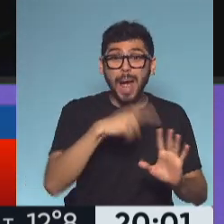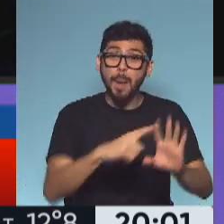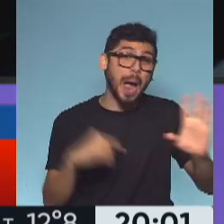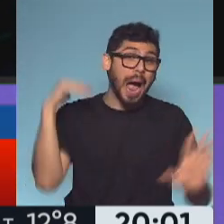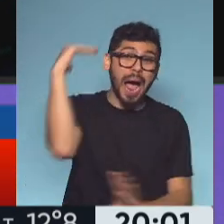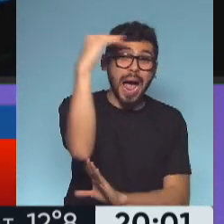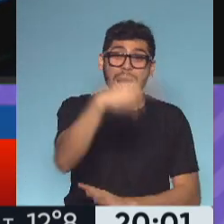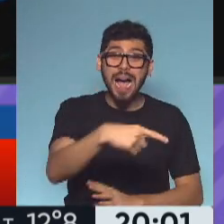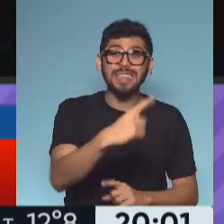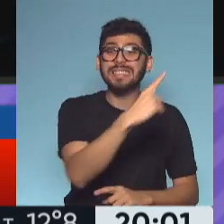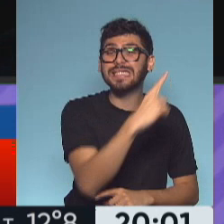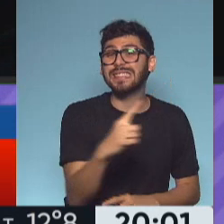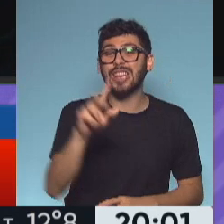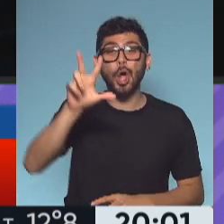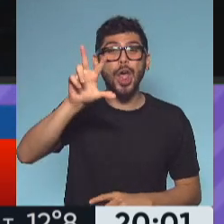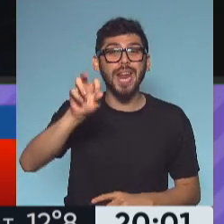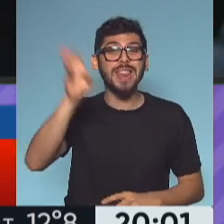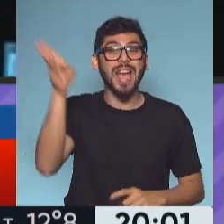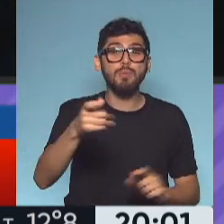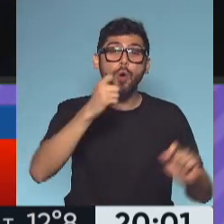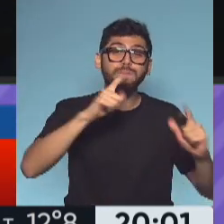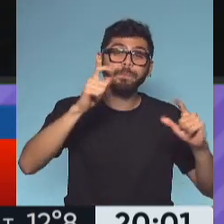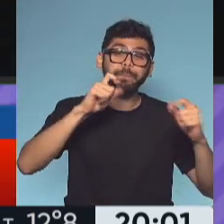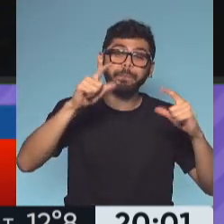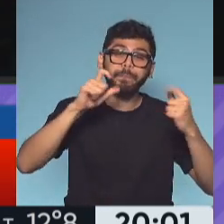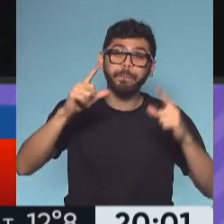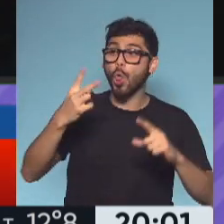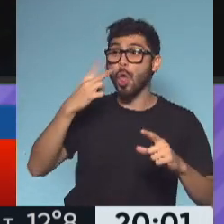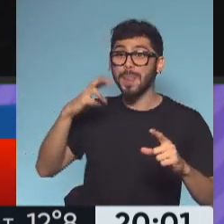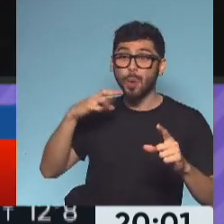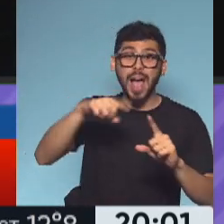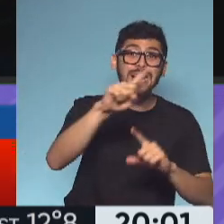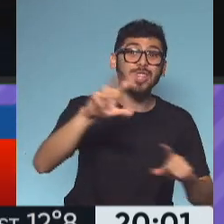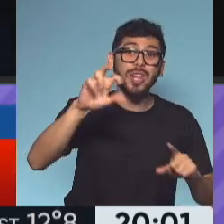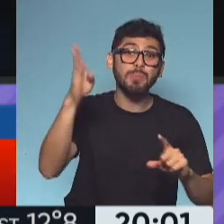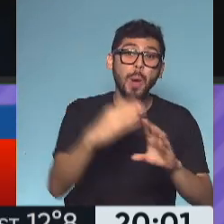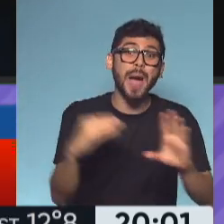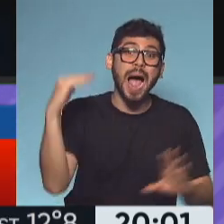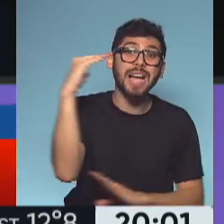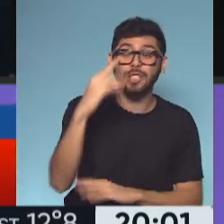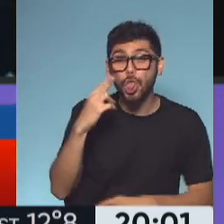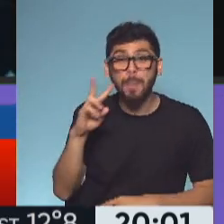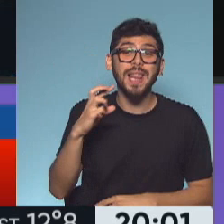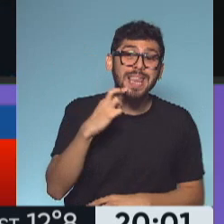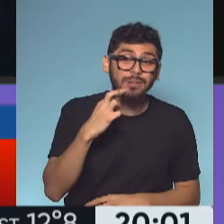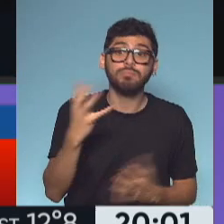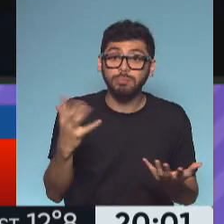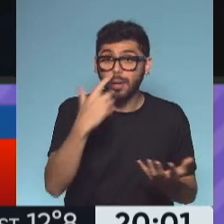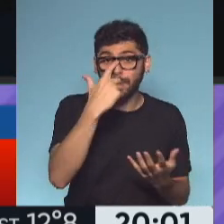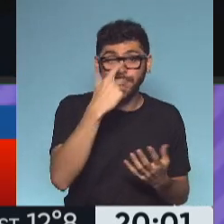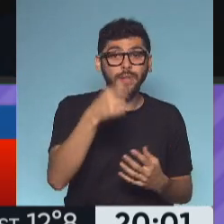han vendido más del 130% de sembradoras este año que en el 2019. Mirá vos. Se han vendido 2019. Más de